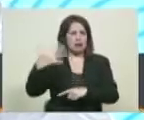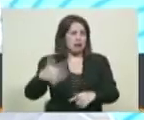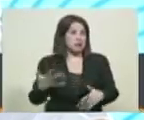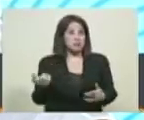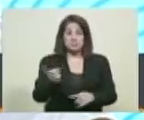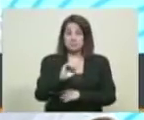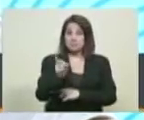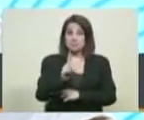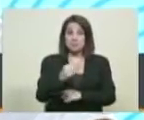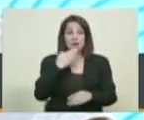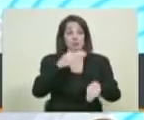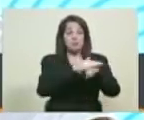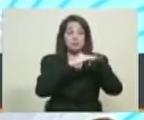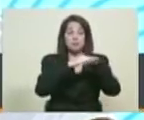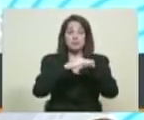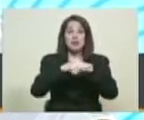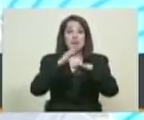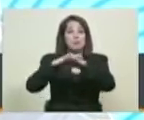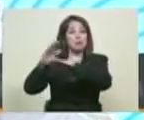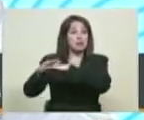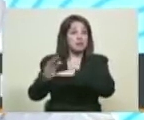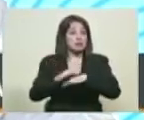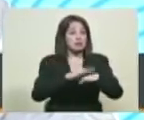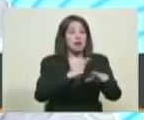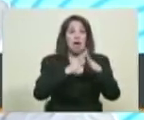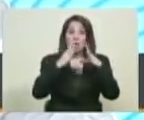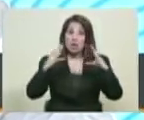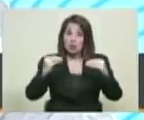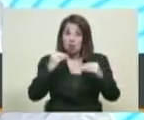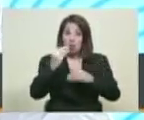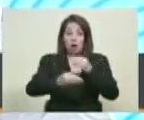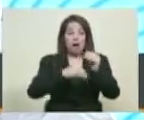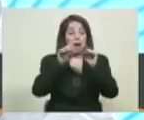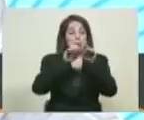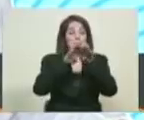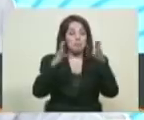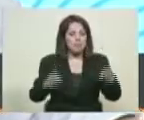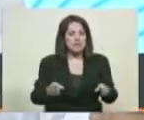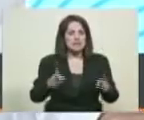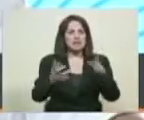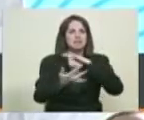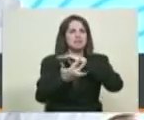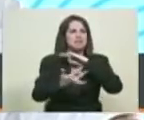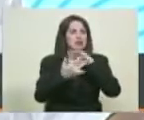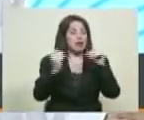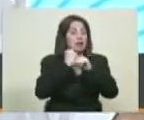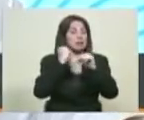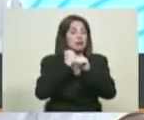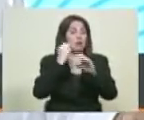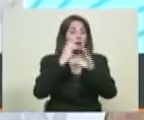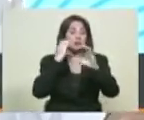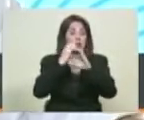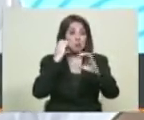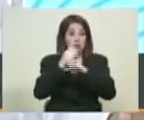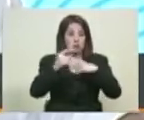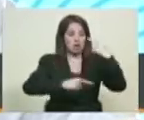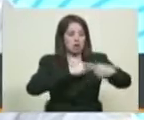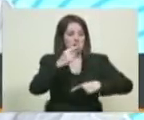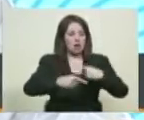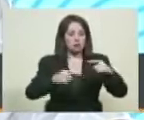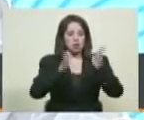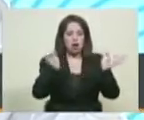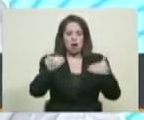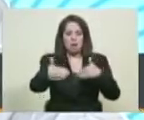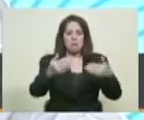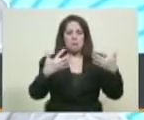a los 4.000 jefes de comunidad del estado Miranda que creen las mesas técnicas de transporte. Porque a partir de este momento, los cauchos, las baterías, el